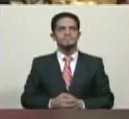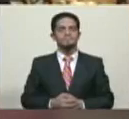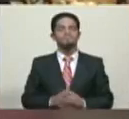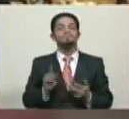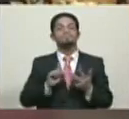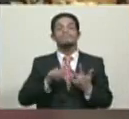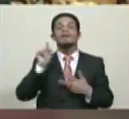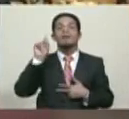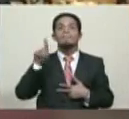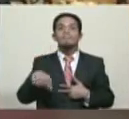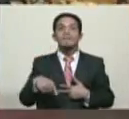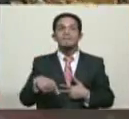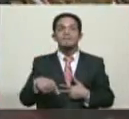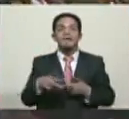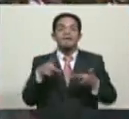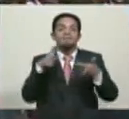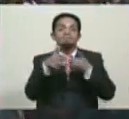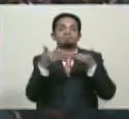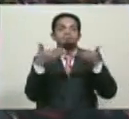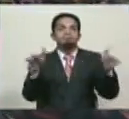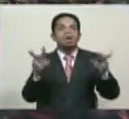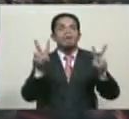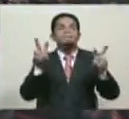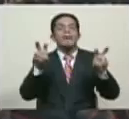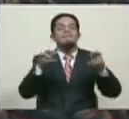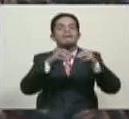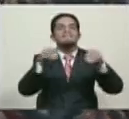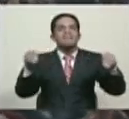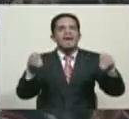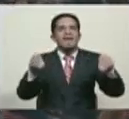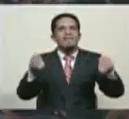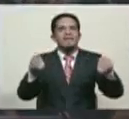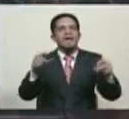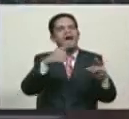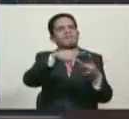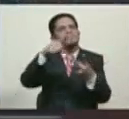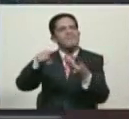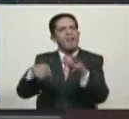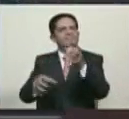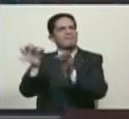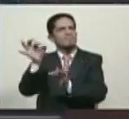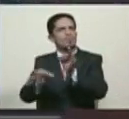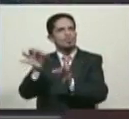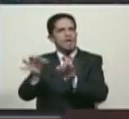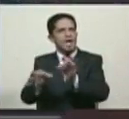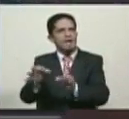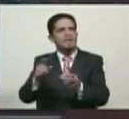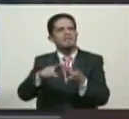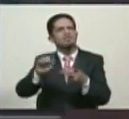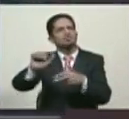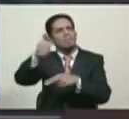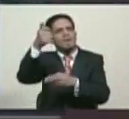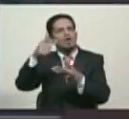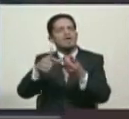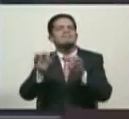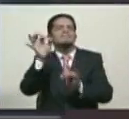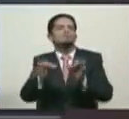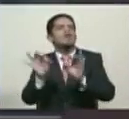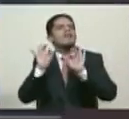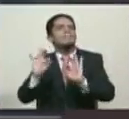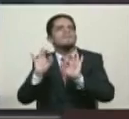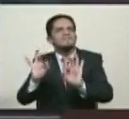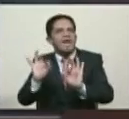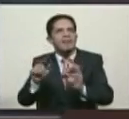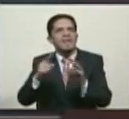Asimismo, se inauguraron también 20 nuevas sedes judiciales para distintos tribunales de primera instancia, superiores, tribunales especializados